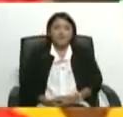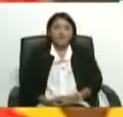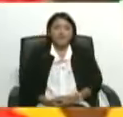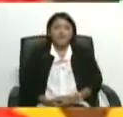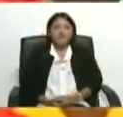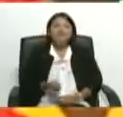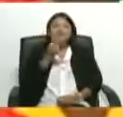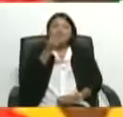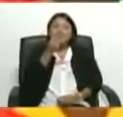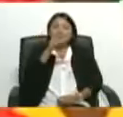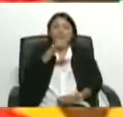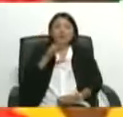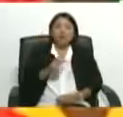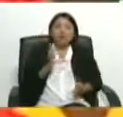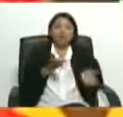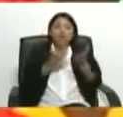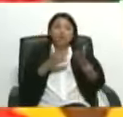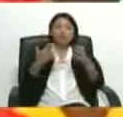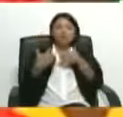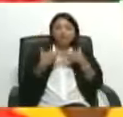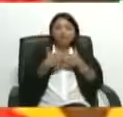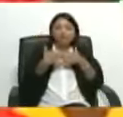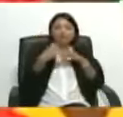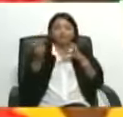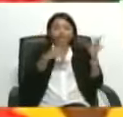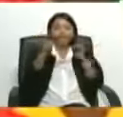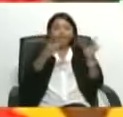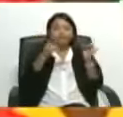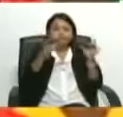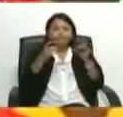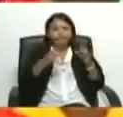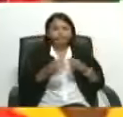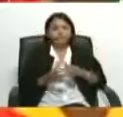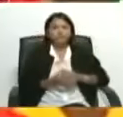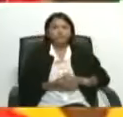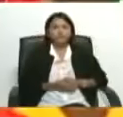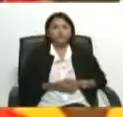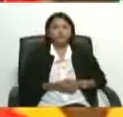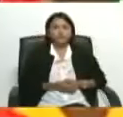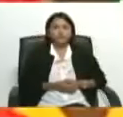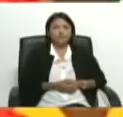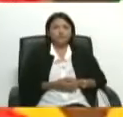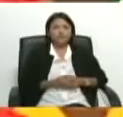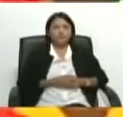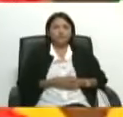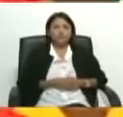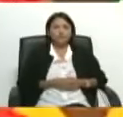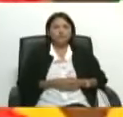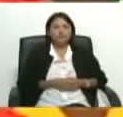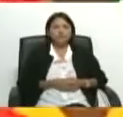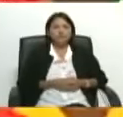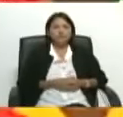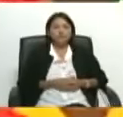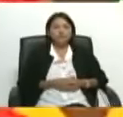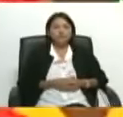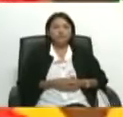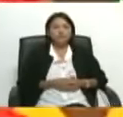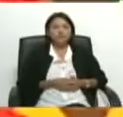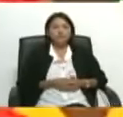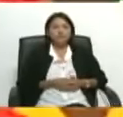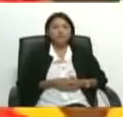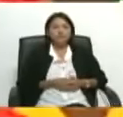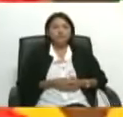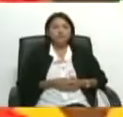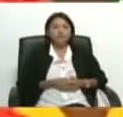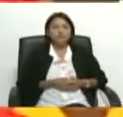estar promoviendo en una calle que sea una persona y esté promoviendo, no, que